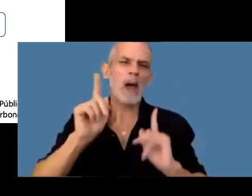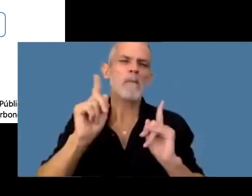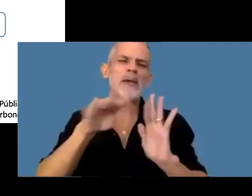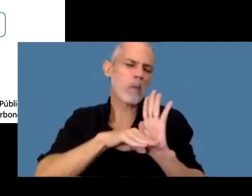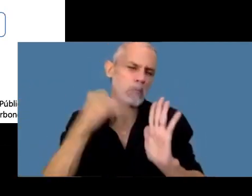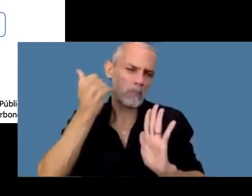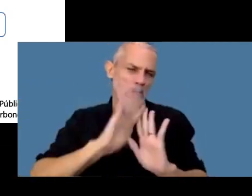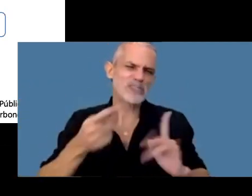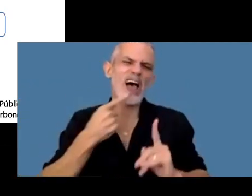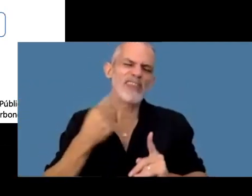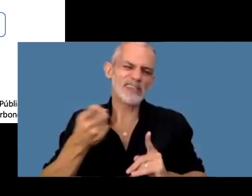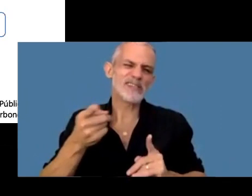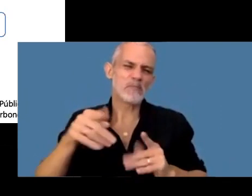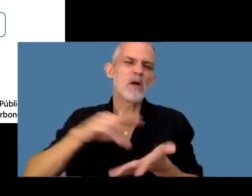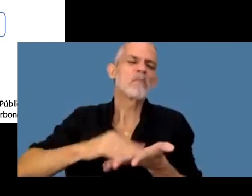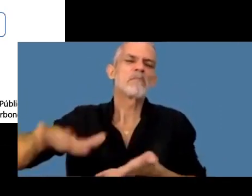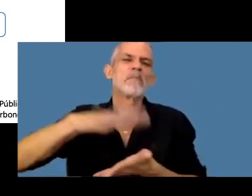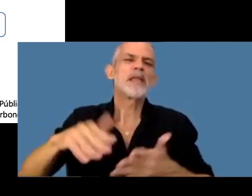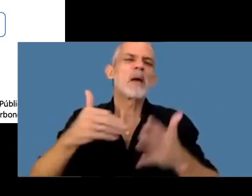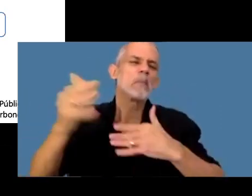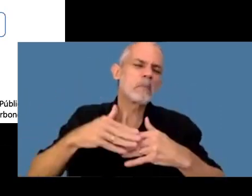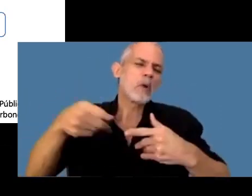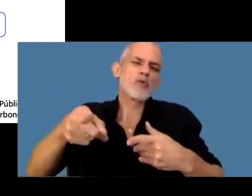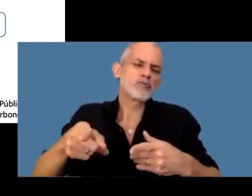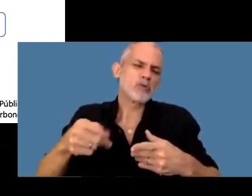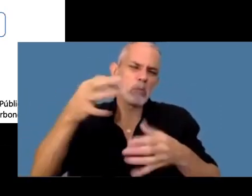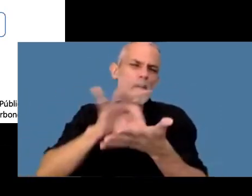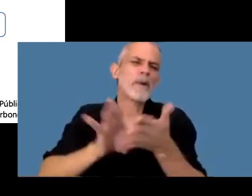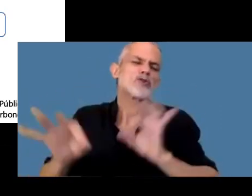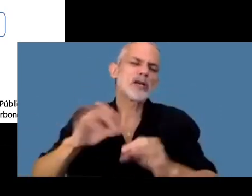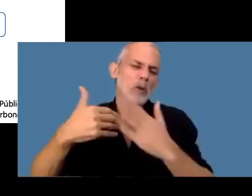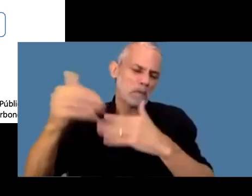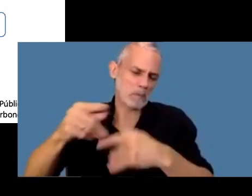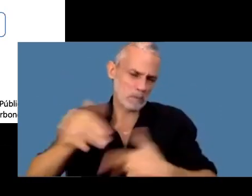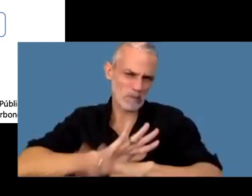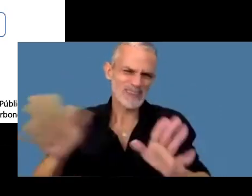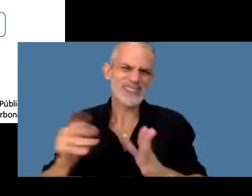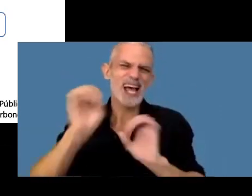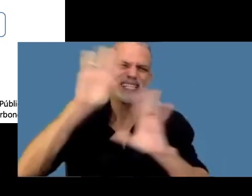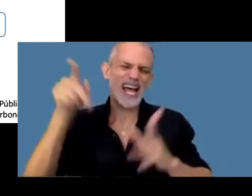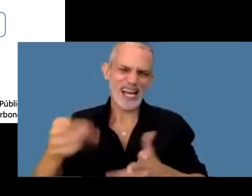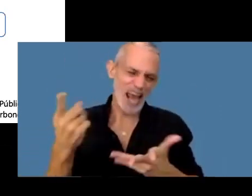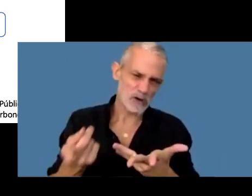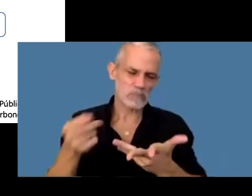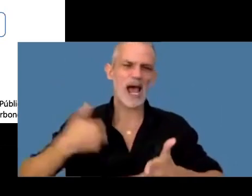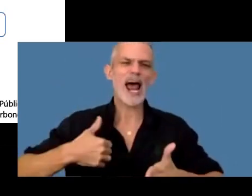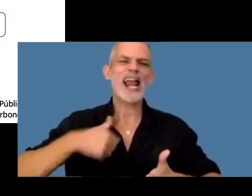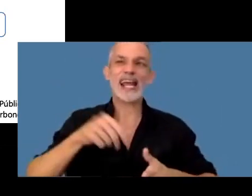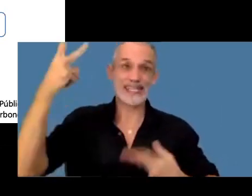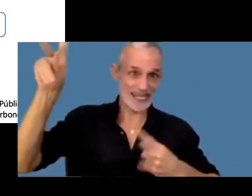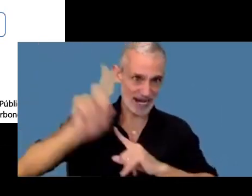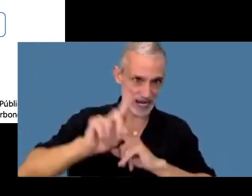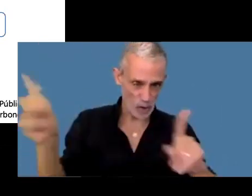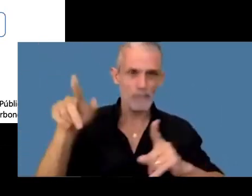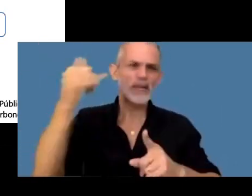va a tratar de proyectos inmobiliarios incluidos o desarrollados en la República Argentina. Entonces ahí ya lo descartamos